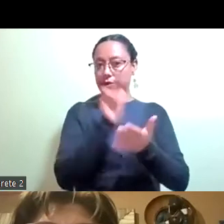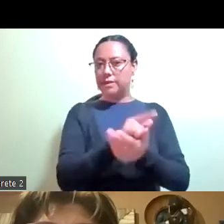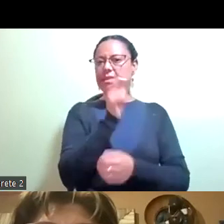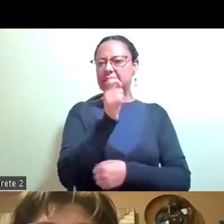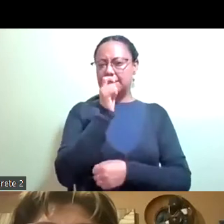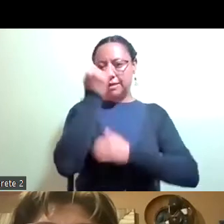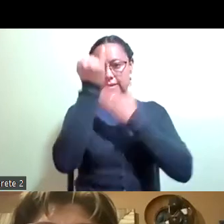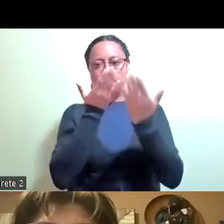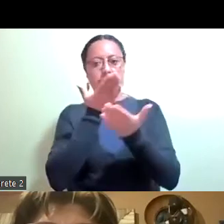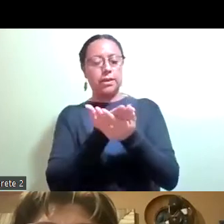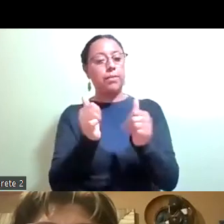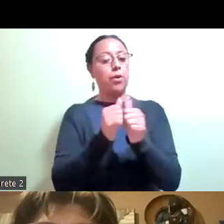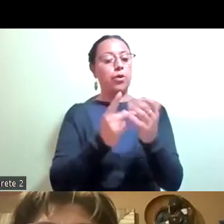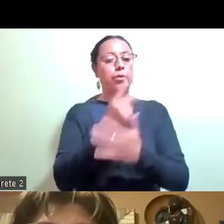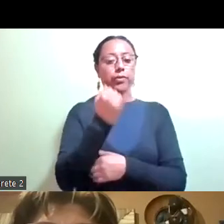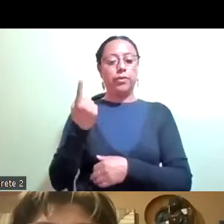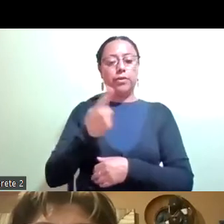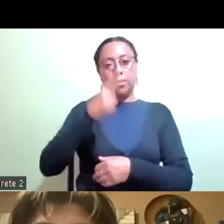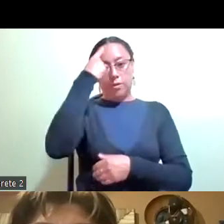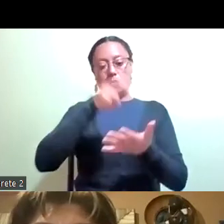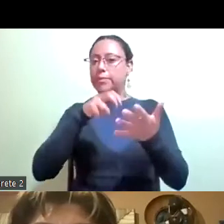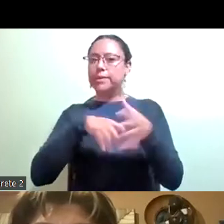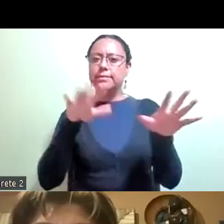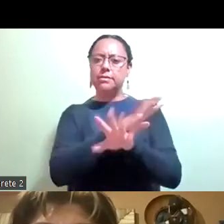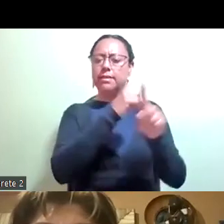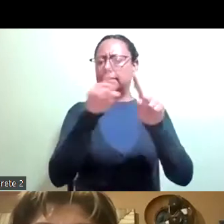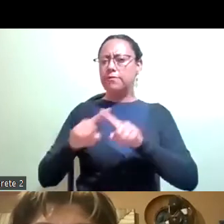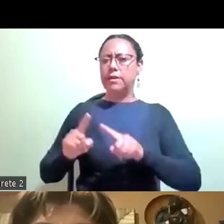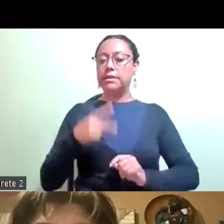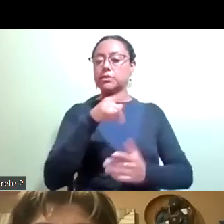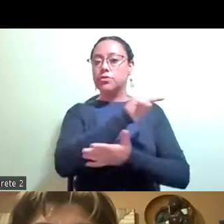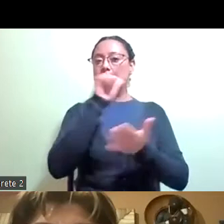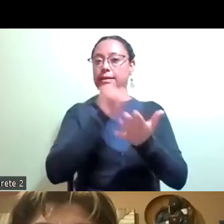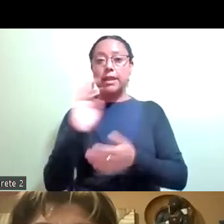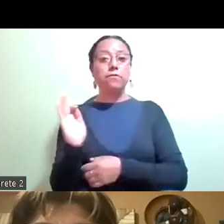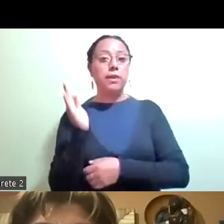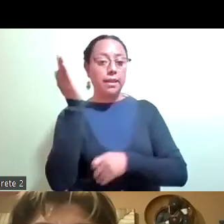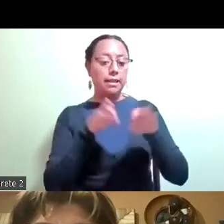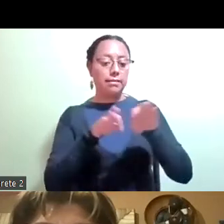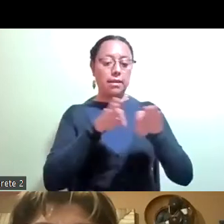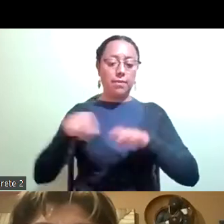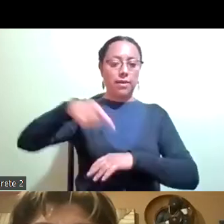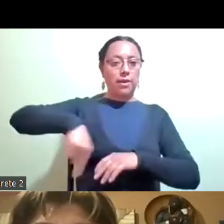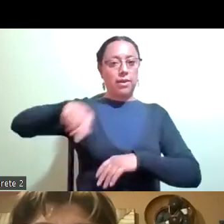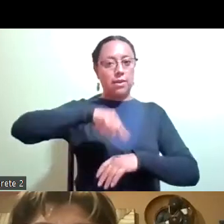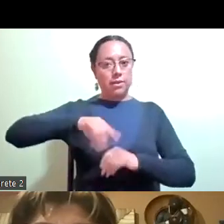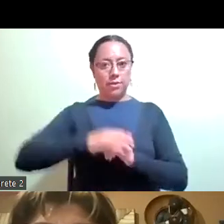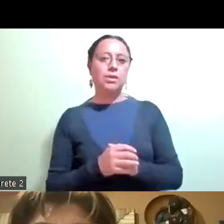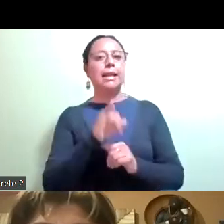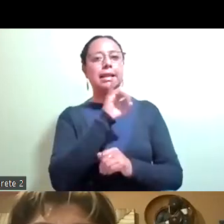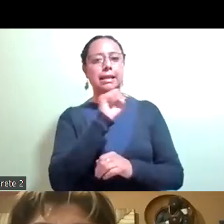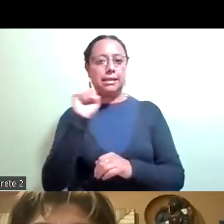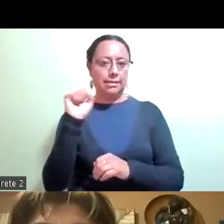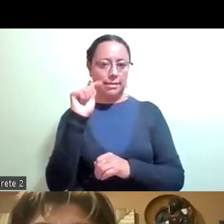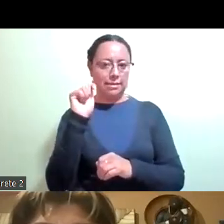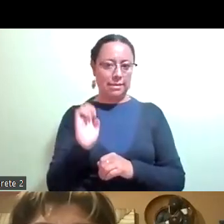de decreto por el que se reforman diversas disposiciones de la Ley Federal de los Trabajadores al Servicio del Estado, reglamentaria